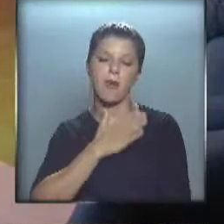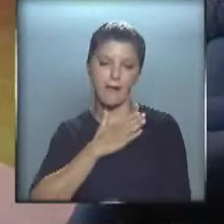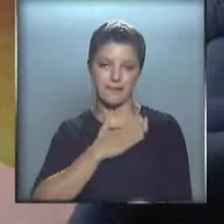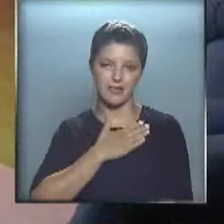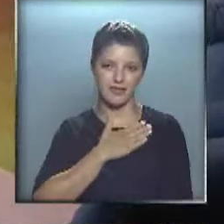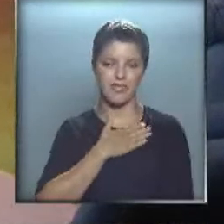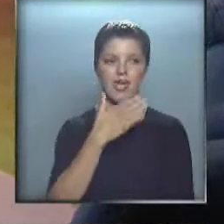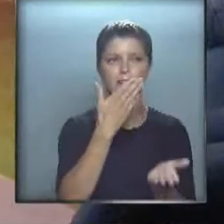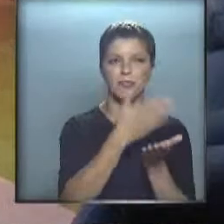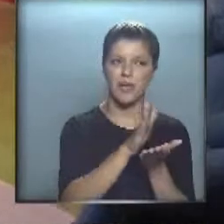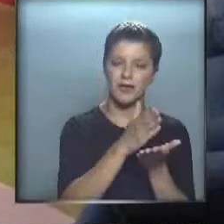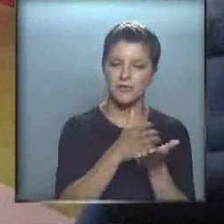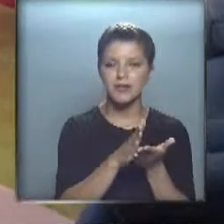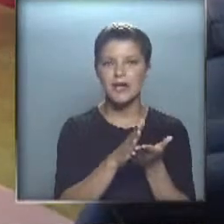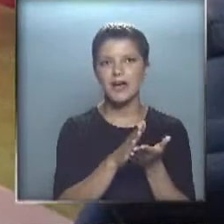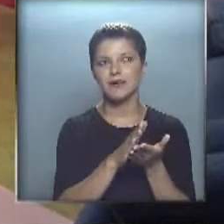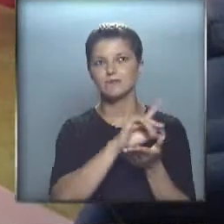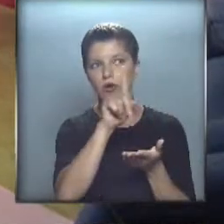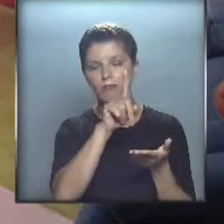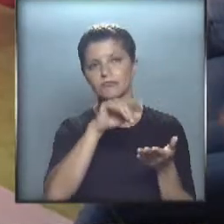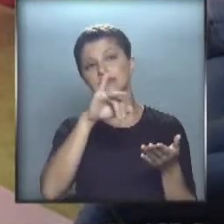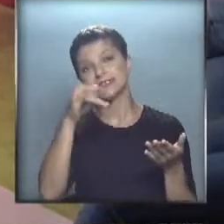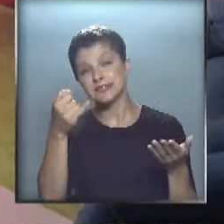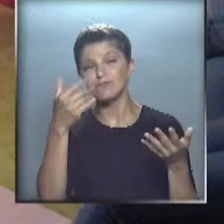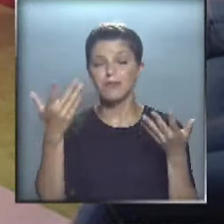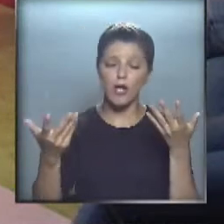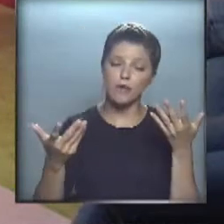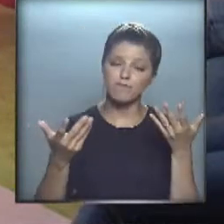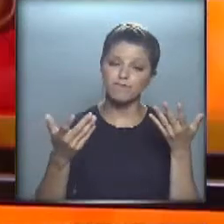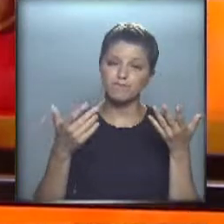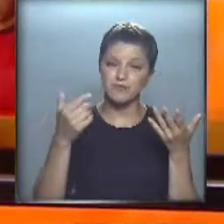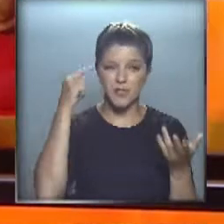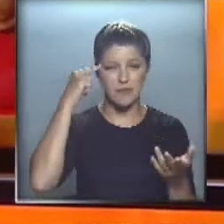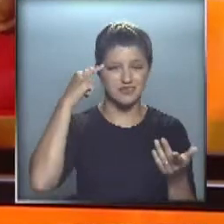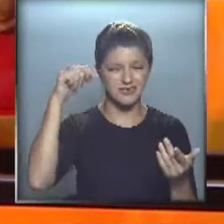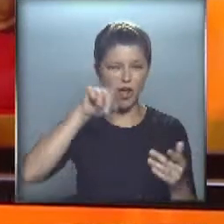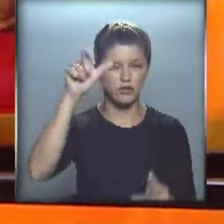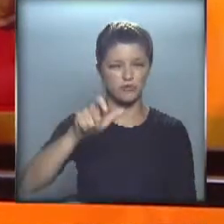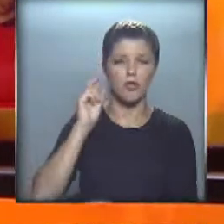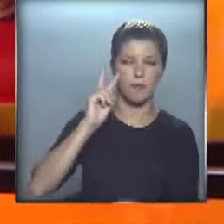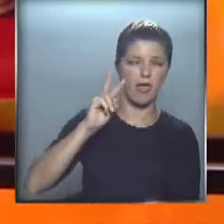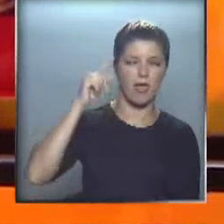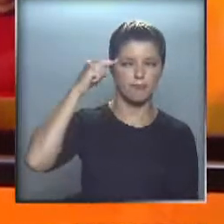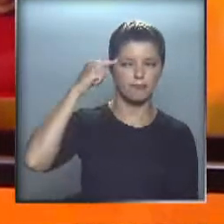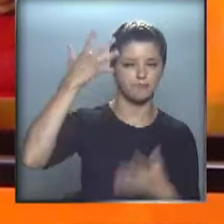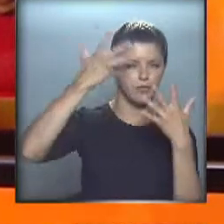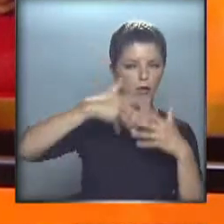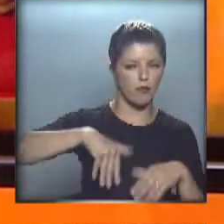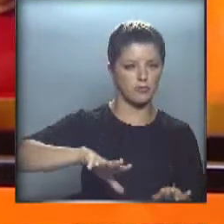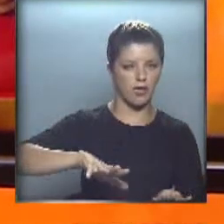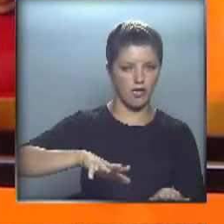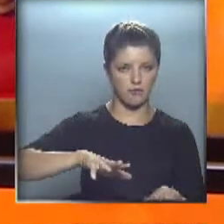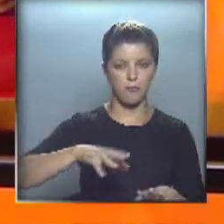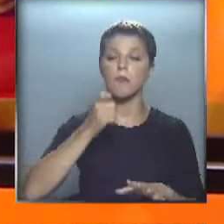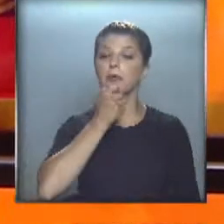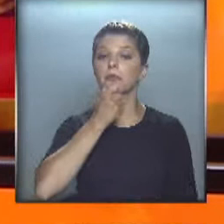o sí, pero es más juzgar al otro. Que se supone que ahora